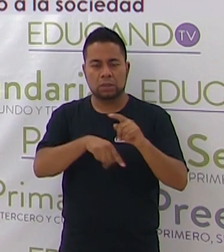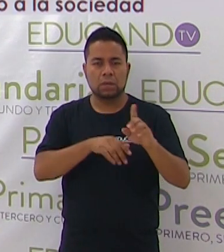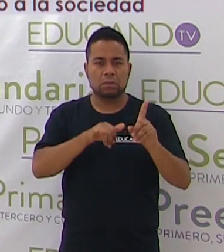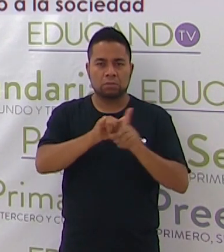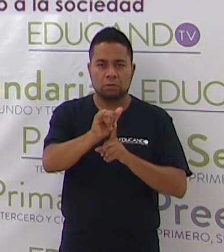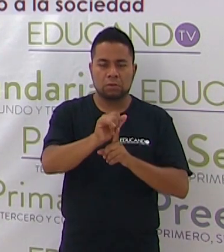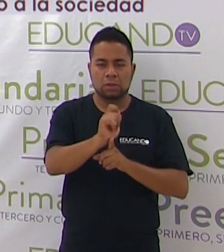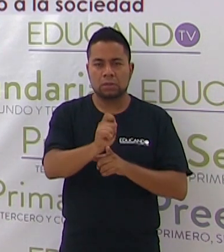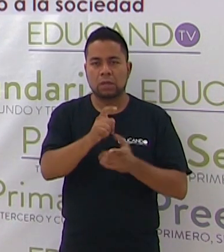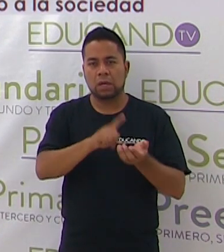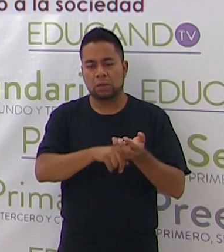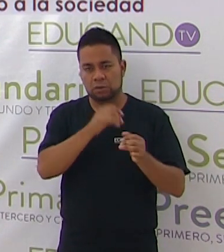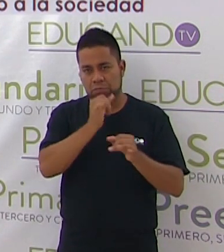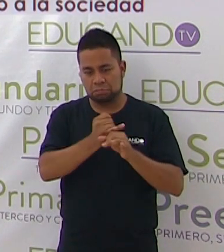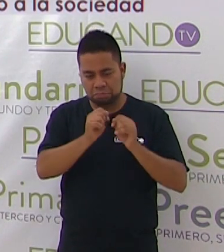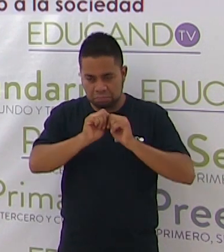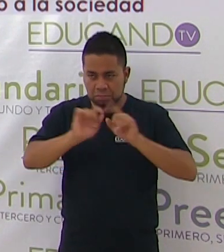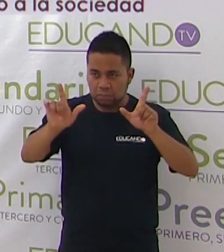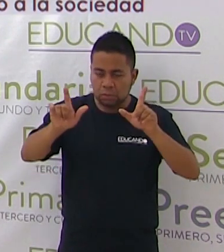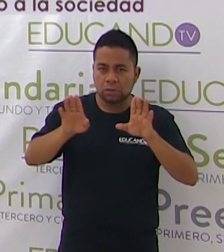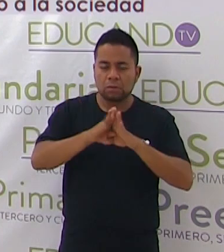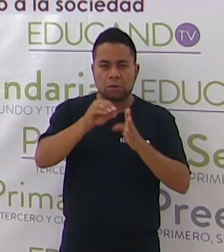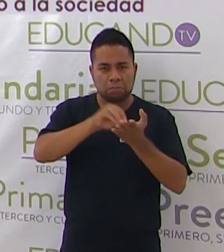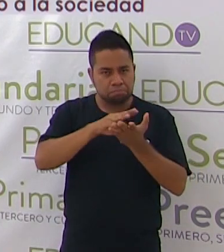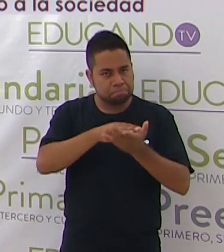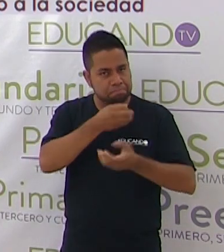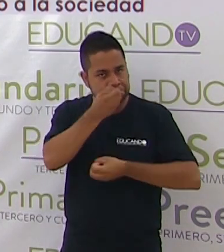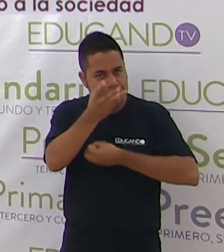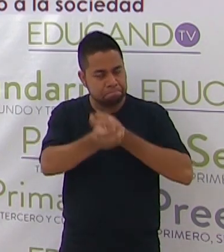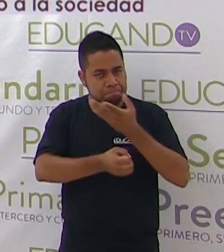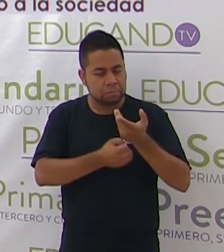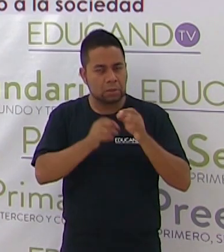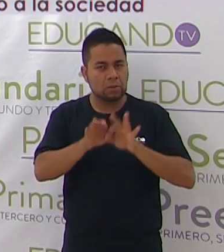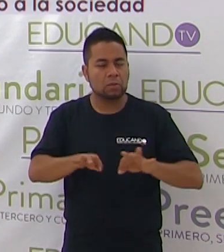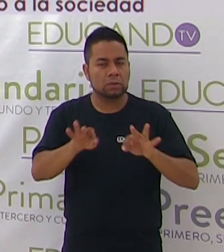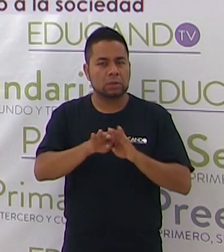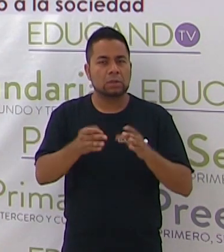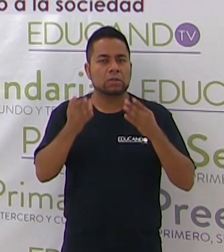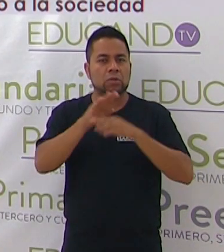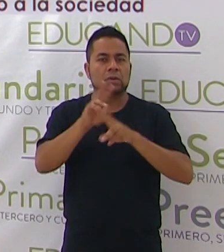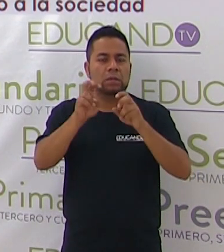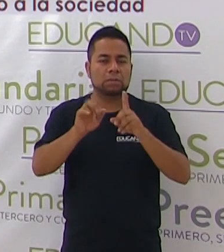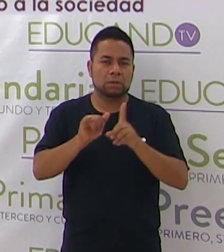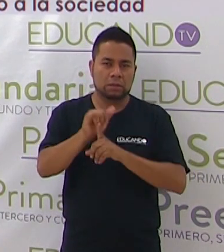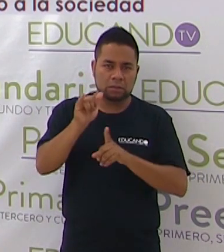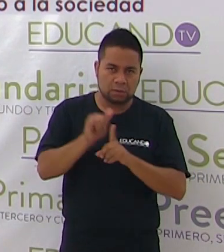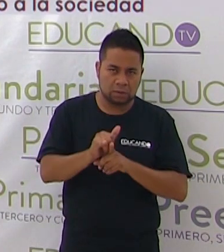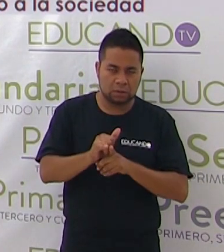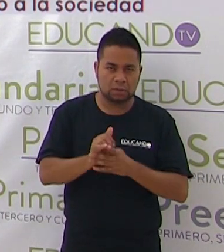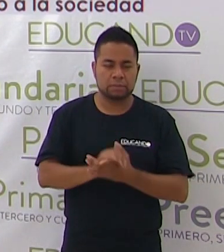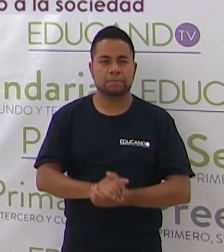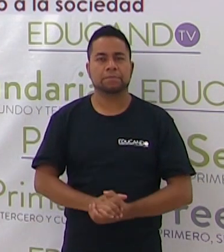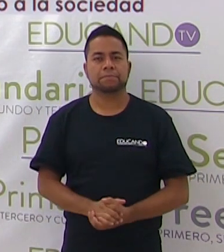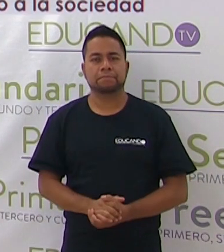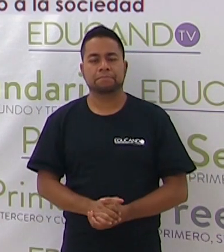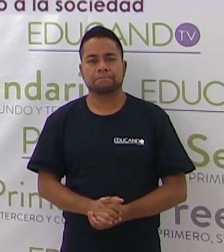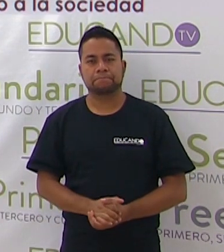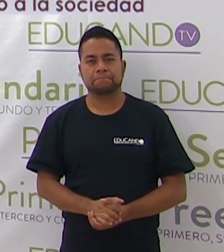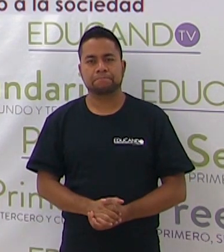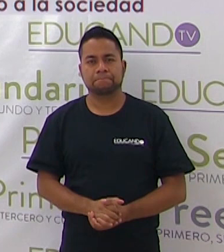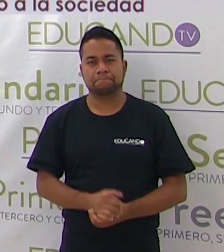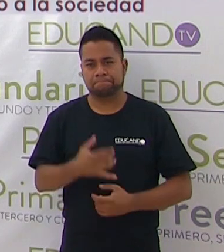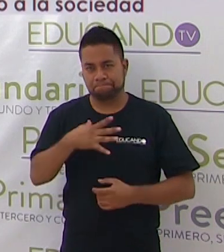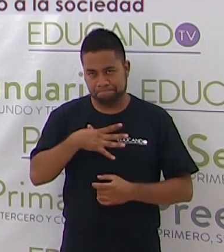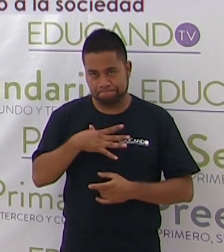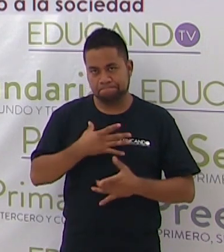sitio de internet aporta datos relevantes acerca del bullying, información sobre el programa, una